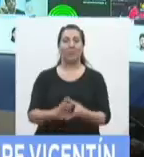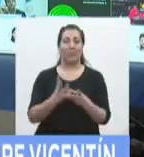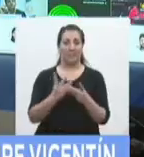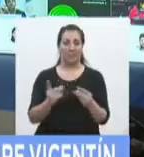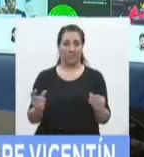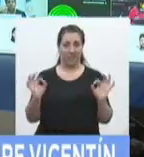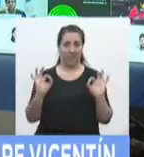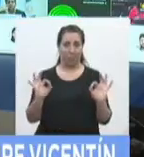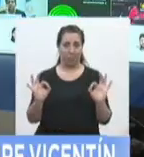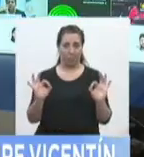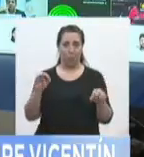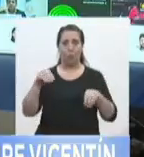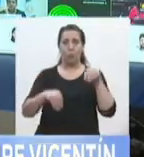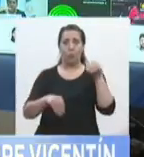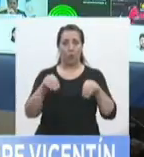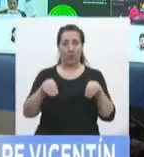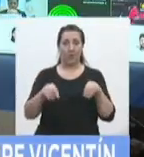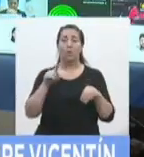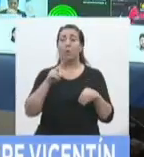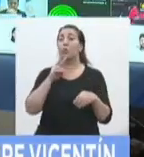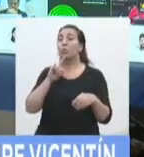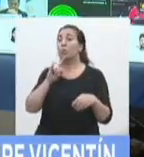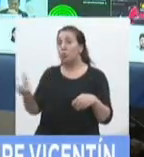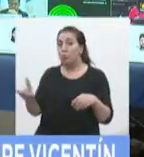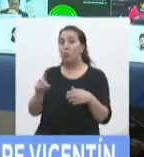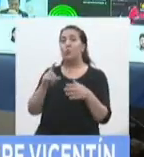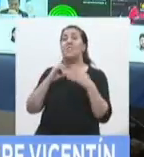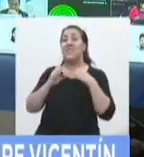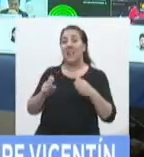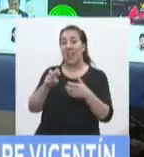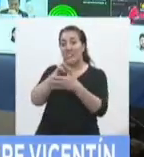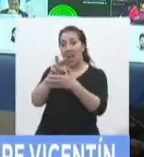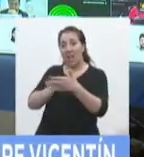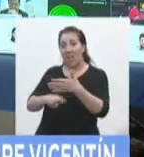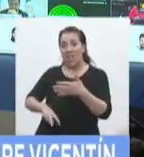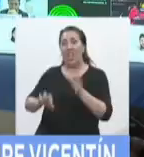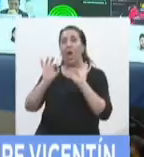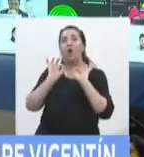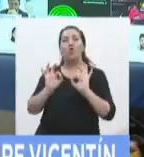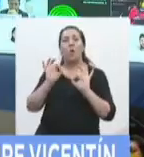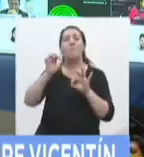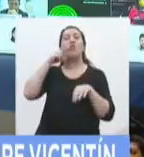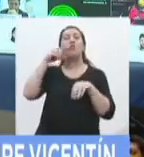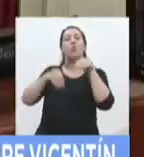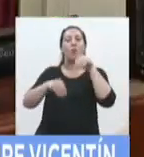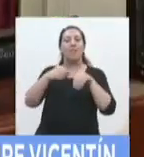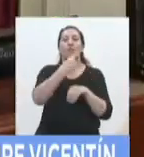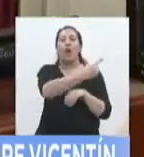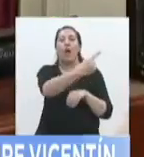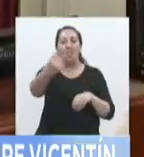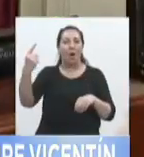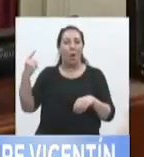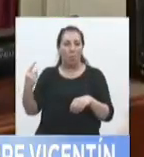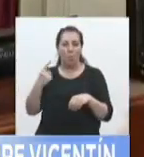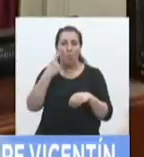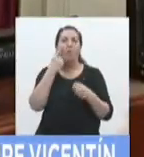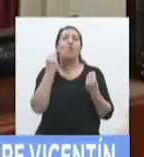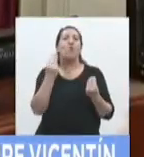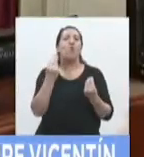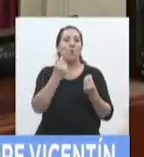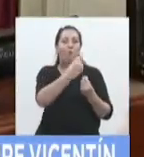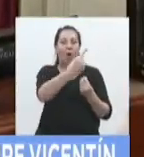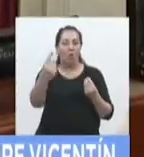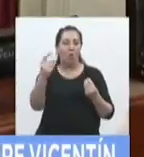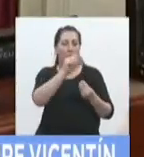de juego democráticas. Y creo que respetar las reglas de juego democráticas es algo que excede el denominador común